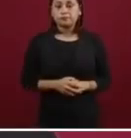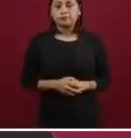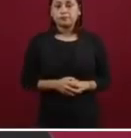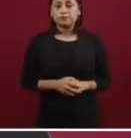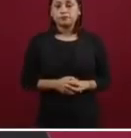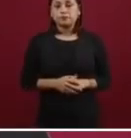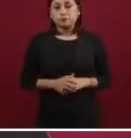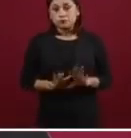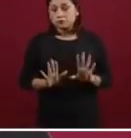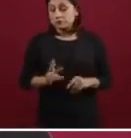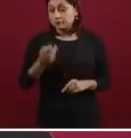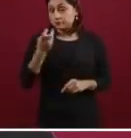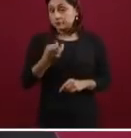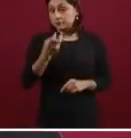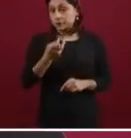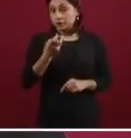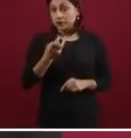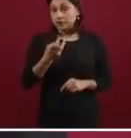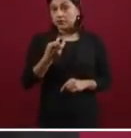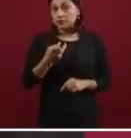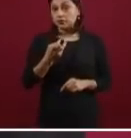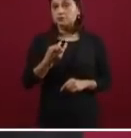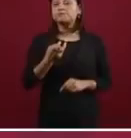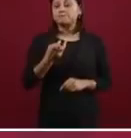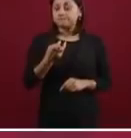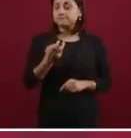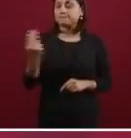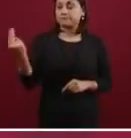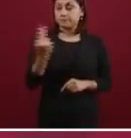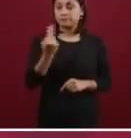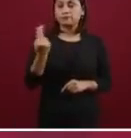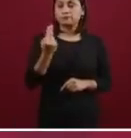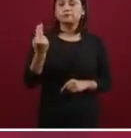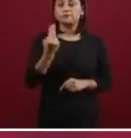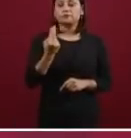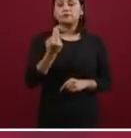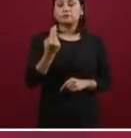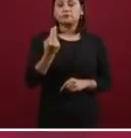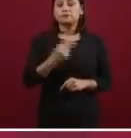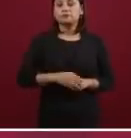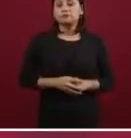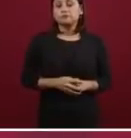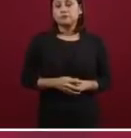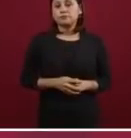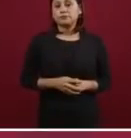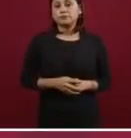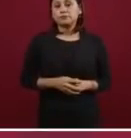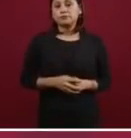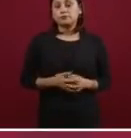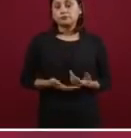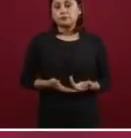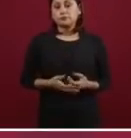esto es necesario que no vuelva a suceder